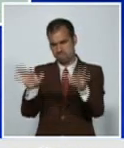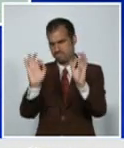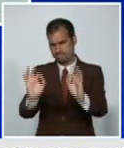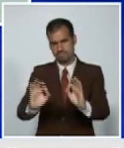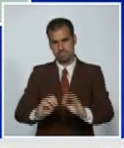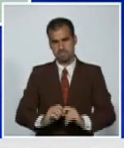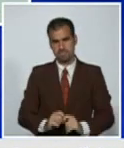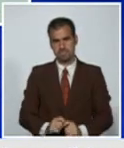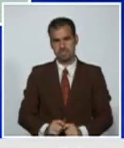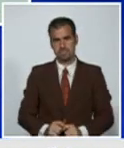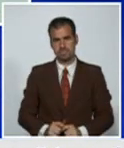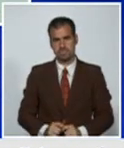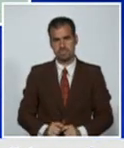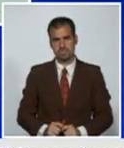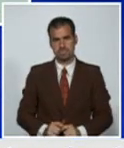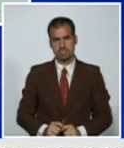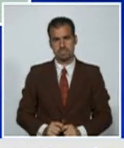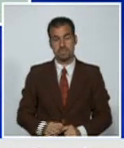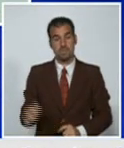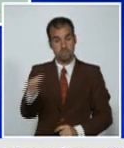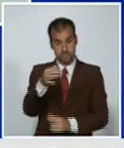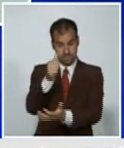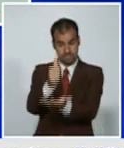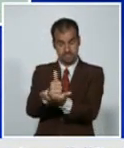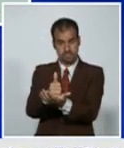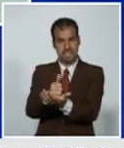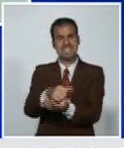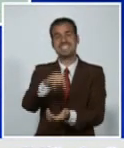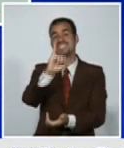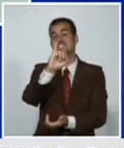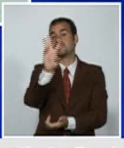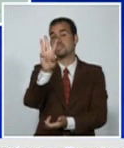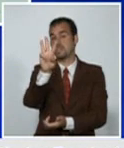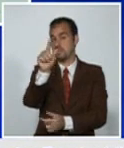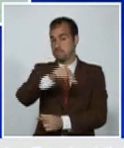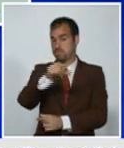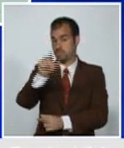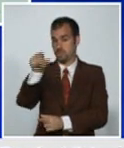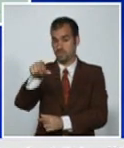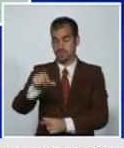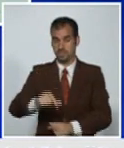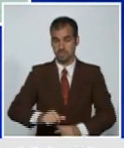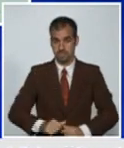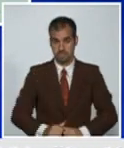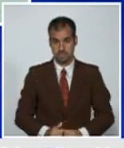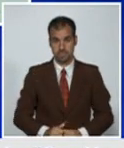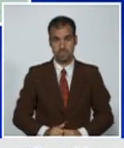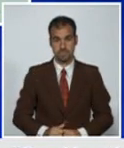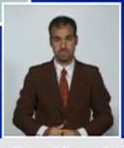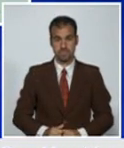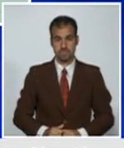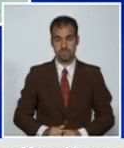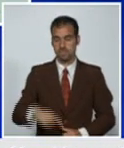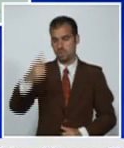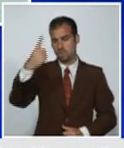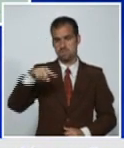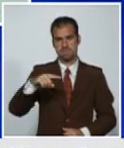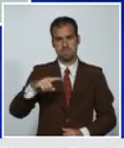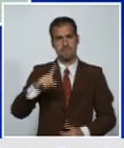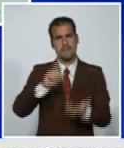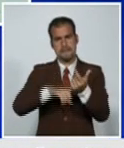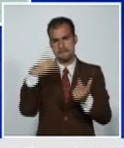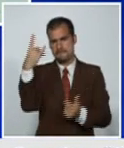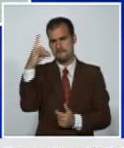diagnosticaron en el municipio de Santiago de Cuba 63 casos autóctonos. Le sigue Palma Soriano con